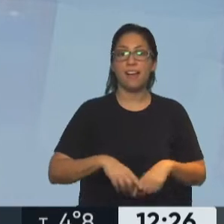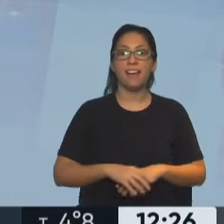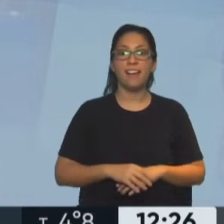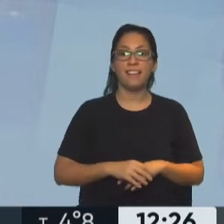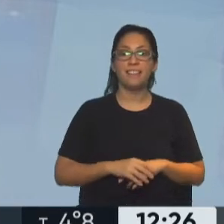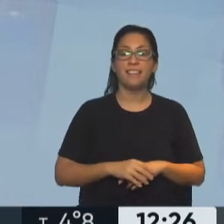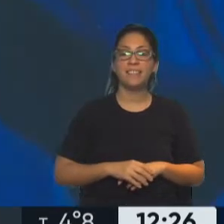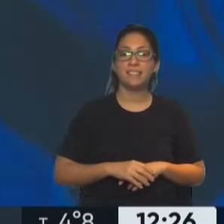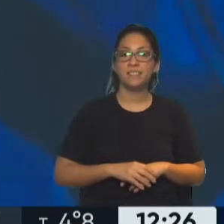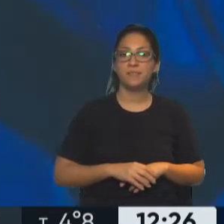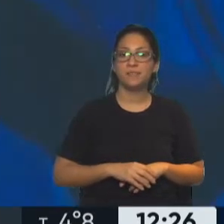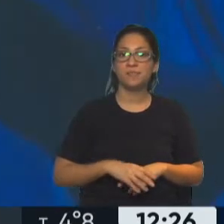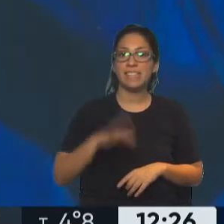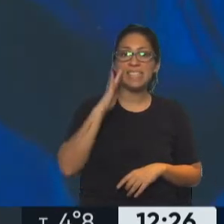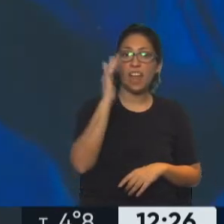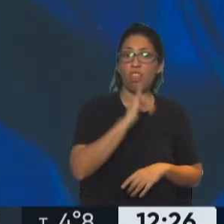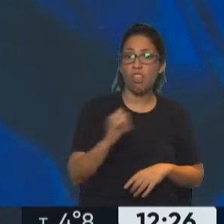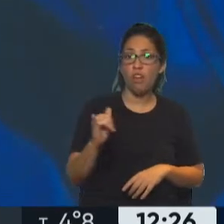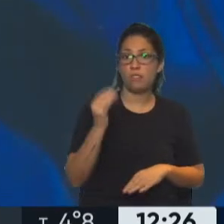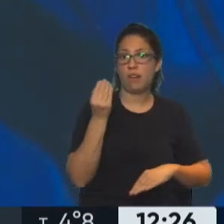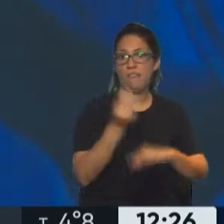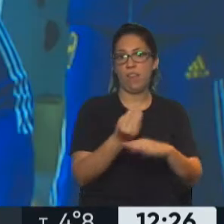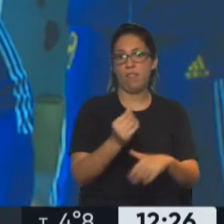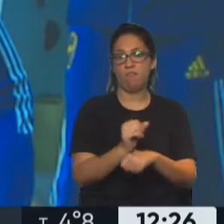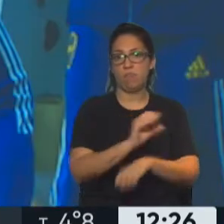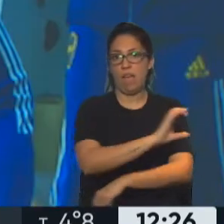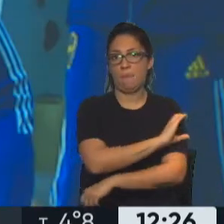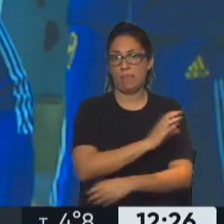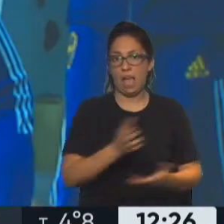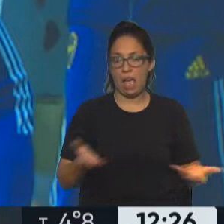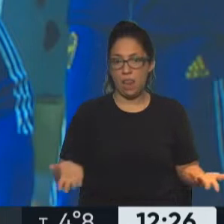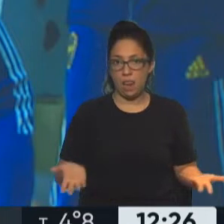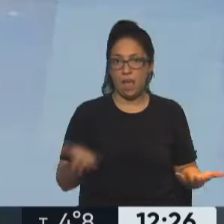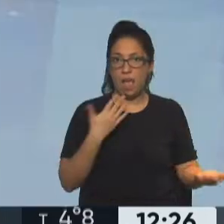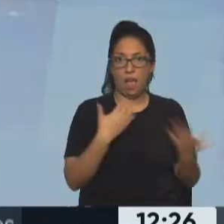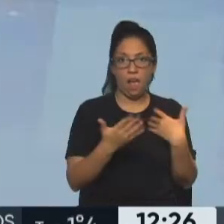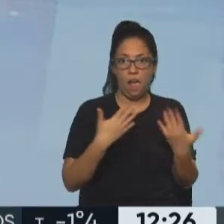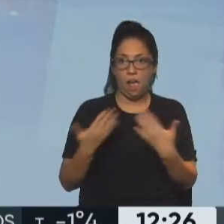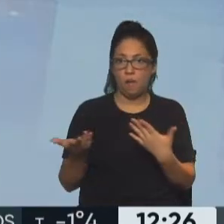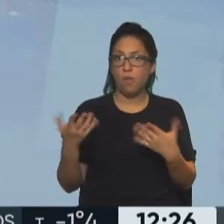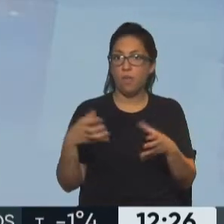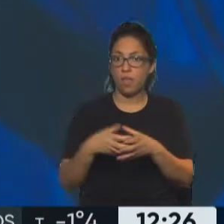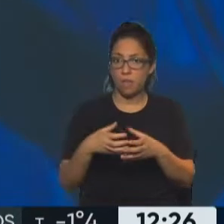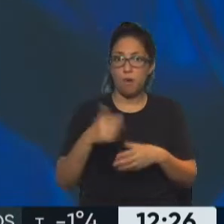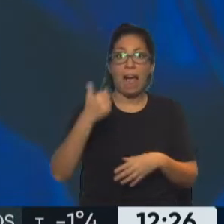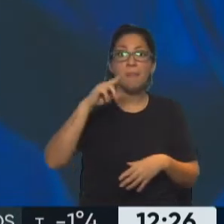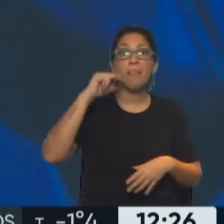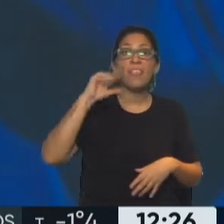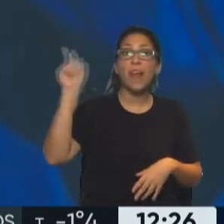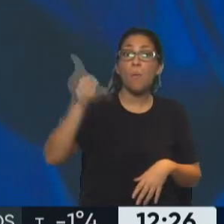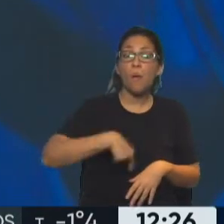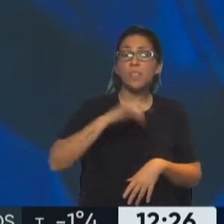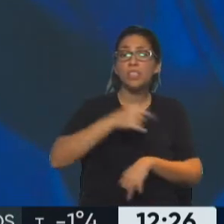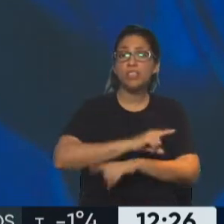la salida de Cali Izquierdos, el principal referente y capitán del equipo. Habló de todo. Habló de Almendra, de si vuelve Almendra, de